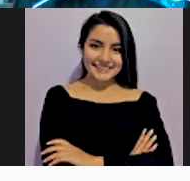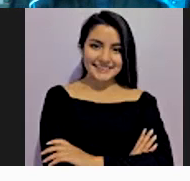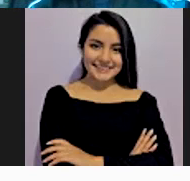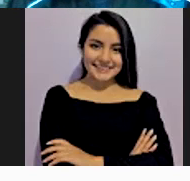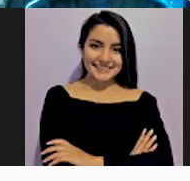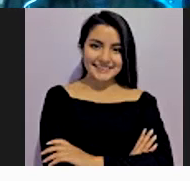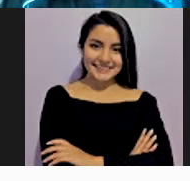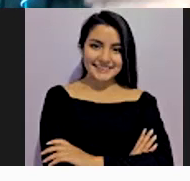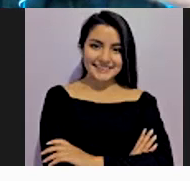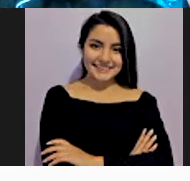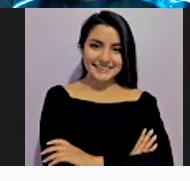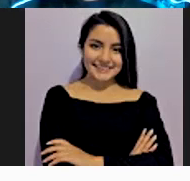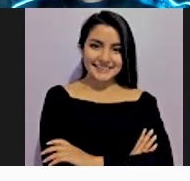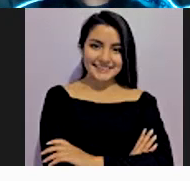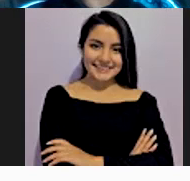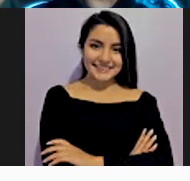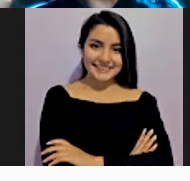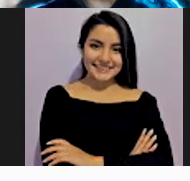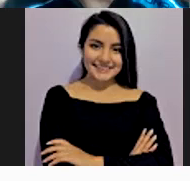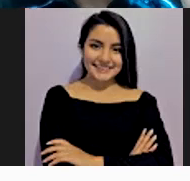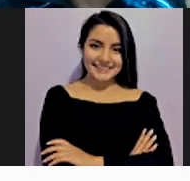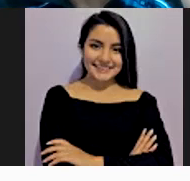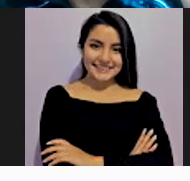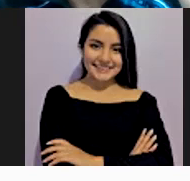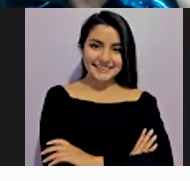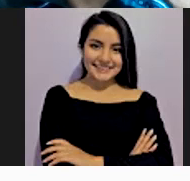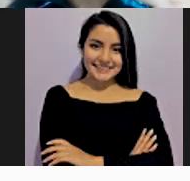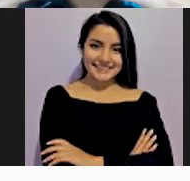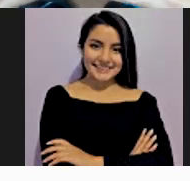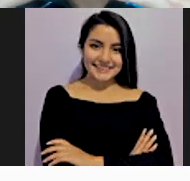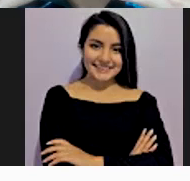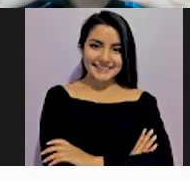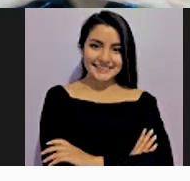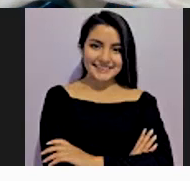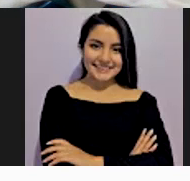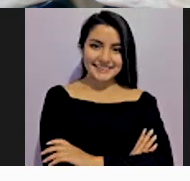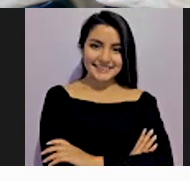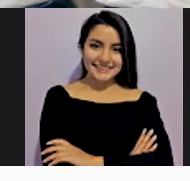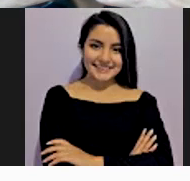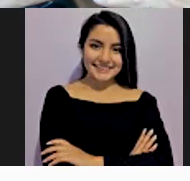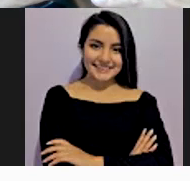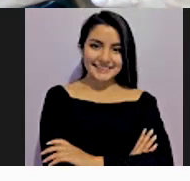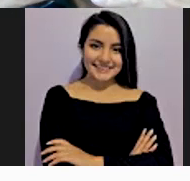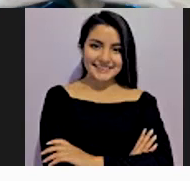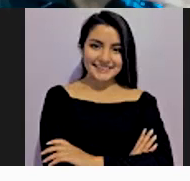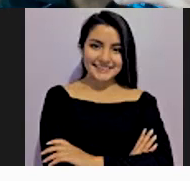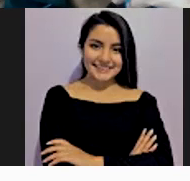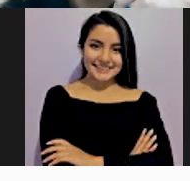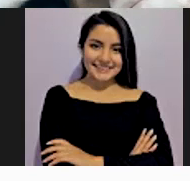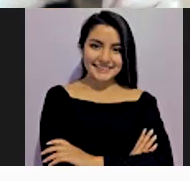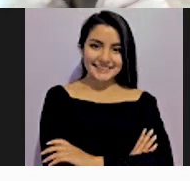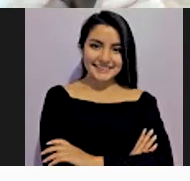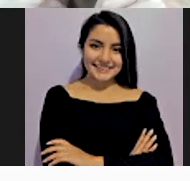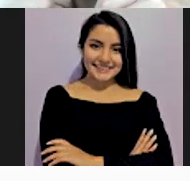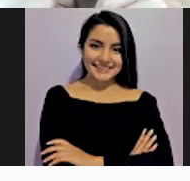cambio prácticamente. Entonces, esos son lecho móvil, ¿sí? Pues hay que considerar, hay que conocer qué es lecho fijo, qué es lecho móvil. Y por eso hay